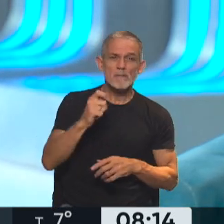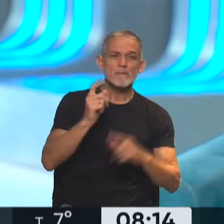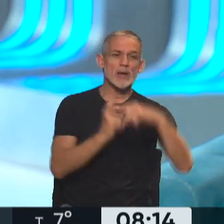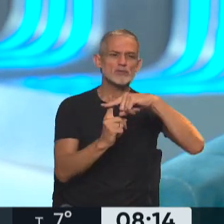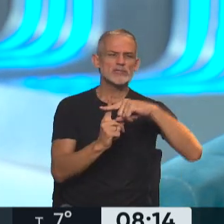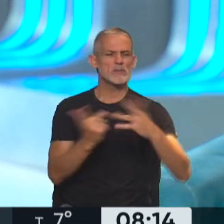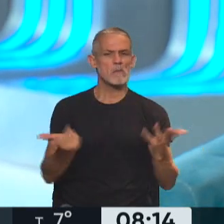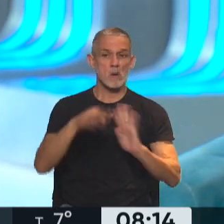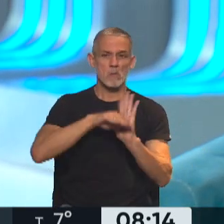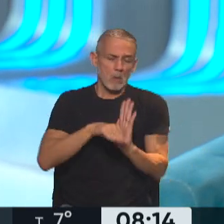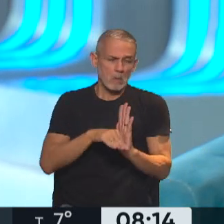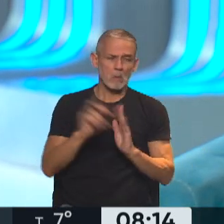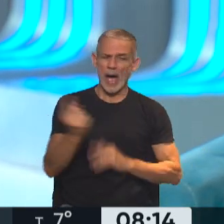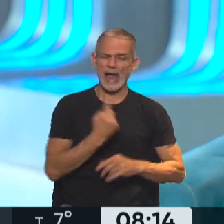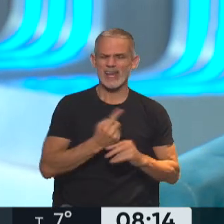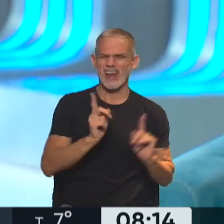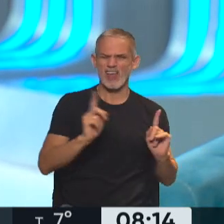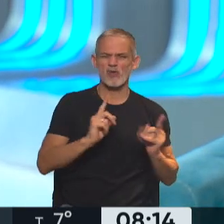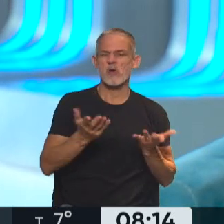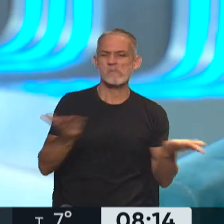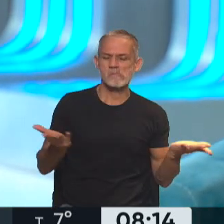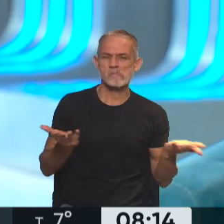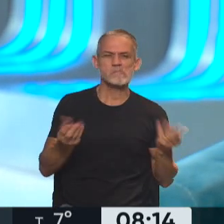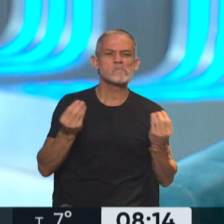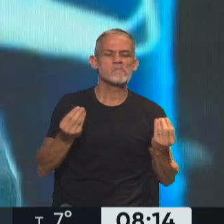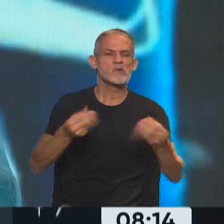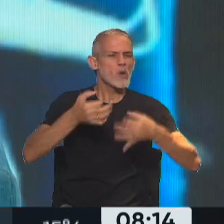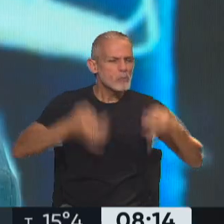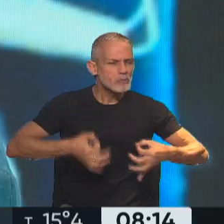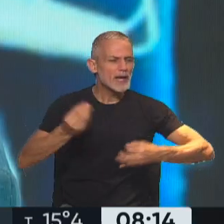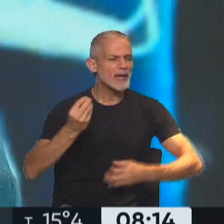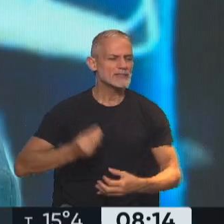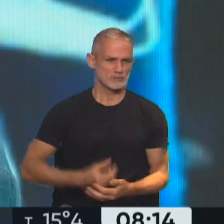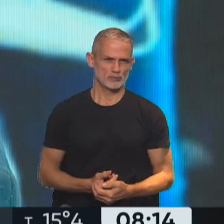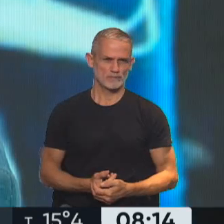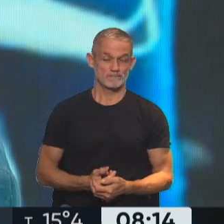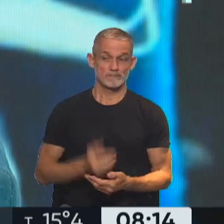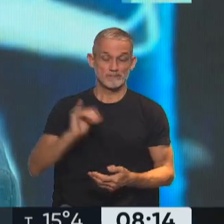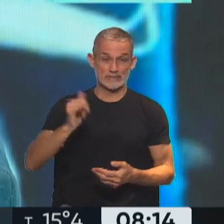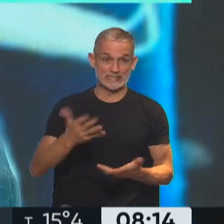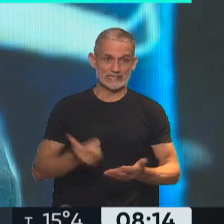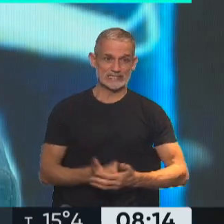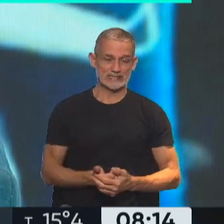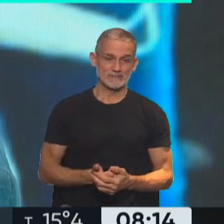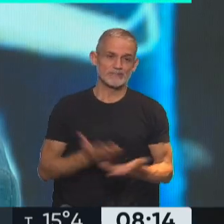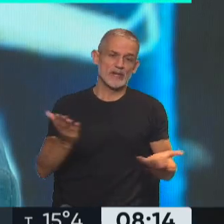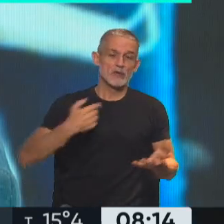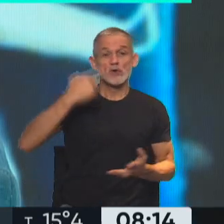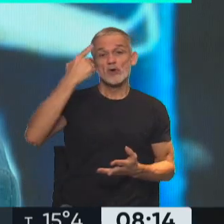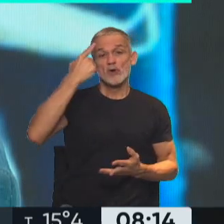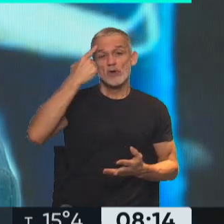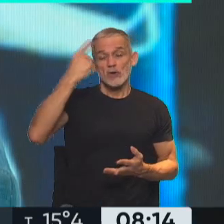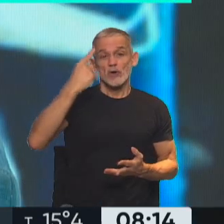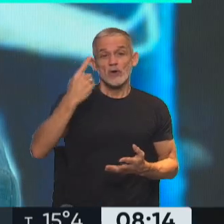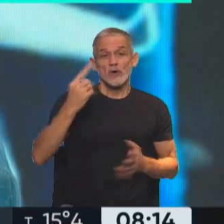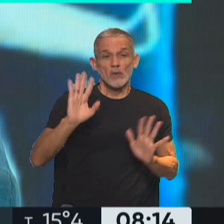El protocolo indica que ya no se tienen que aislar. ¿Qué sería lo responsablemente correcto? Sí, la verdad es que, a ver, yo creo que si